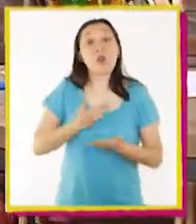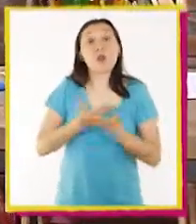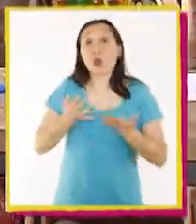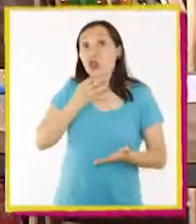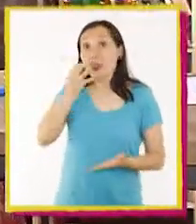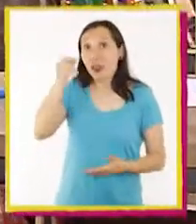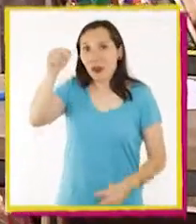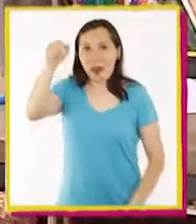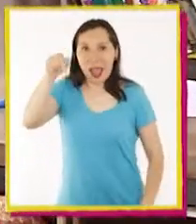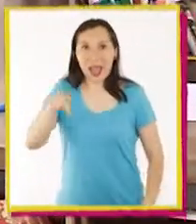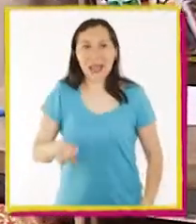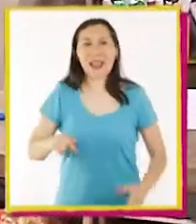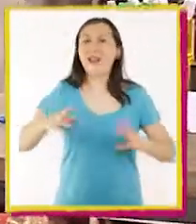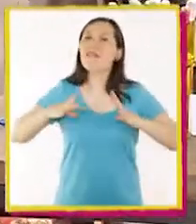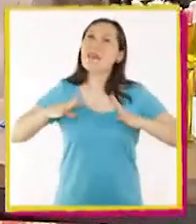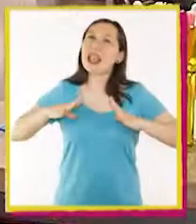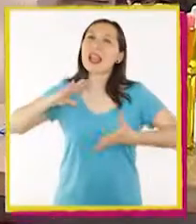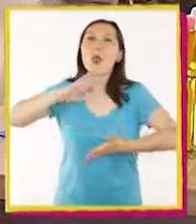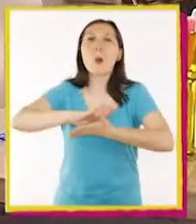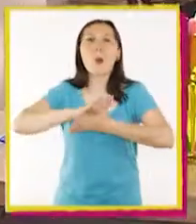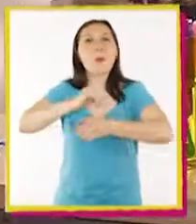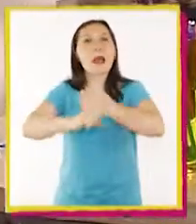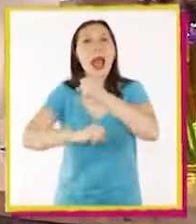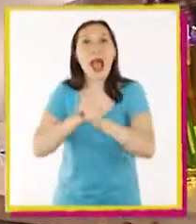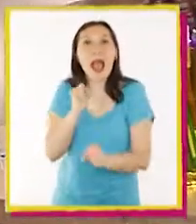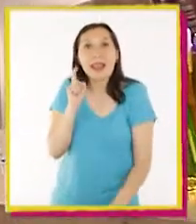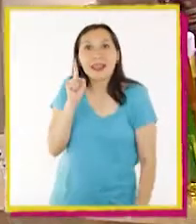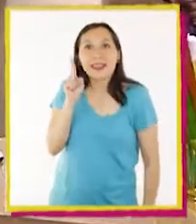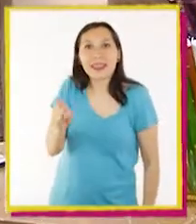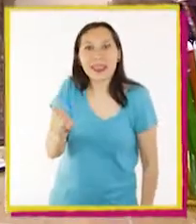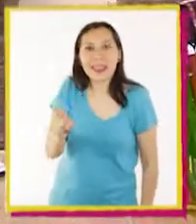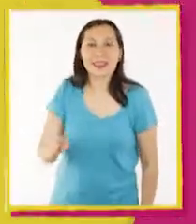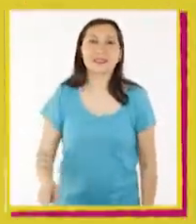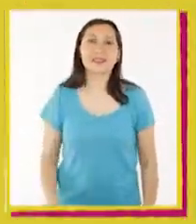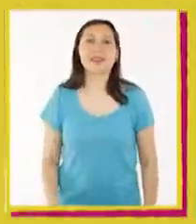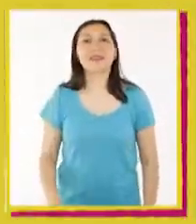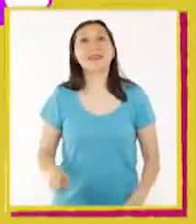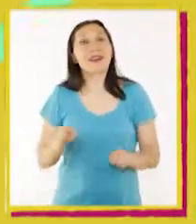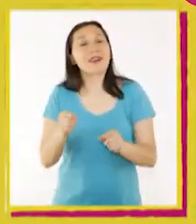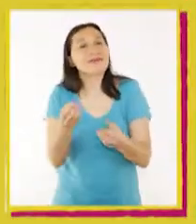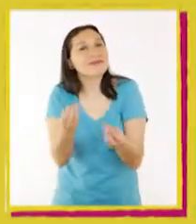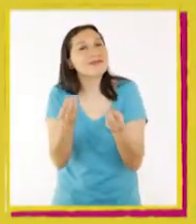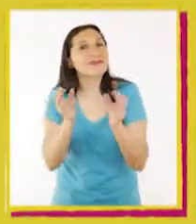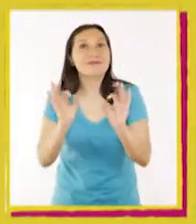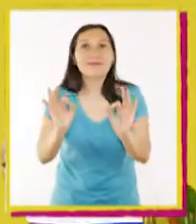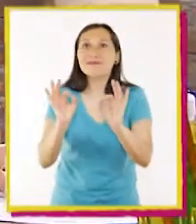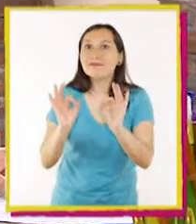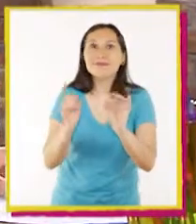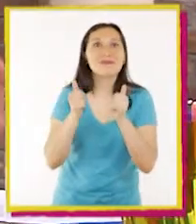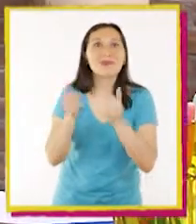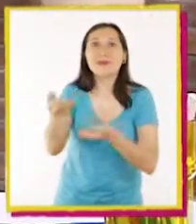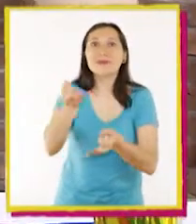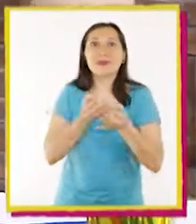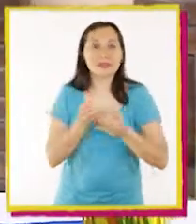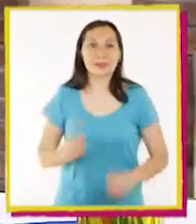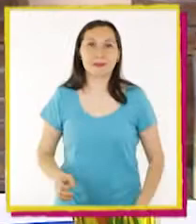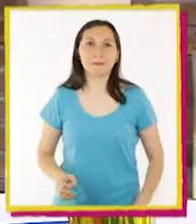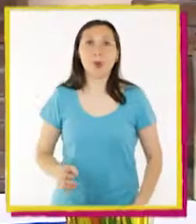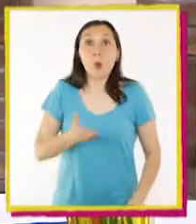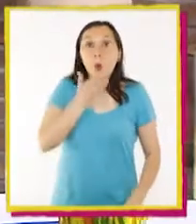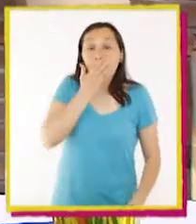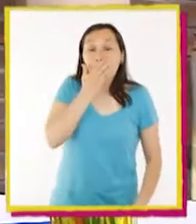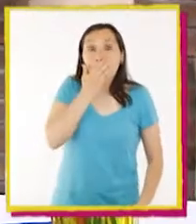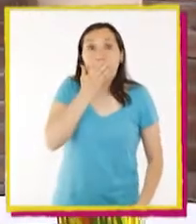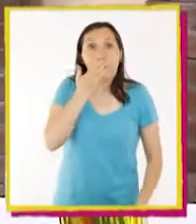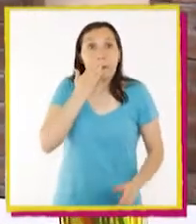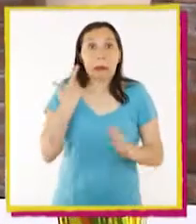por eso te digo aquí, ¡feliz cumpleaños a ti! ¡Ay, se pasaron!